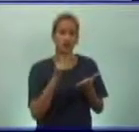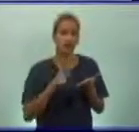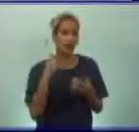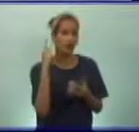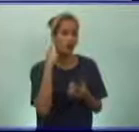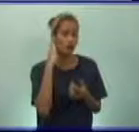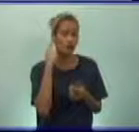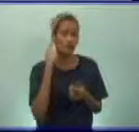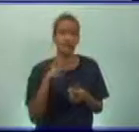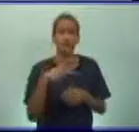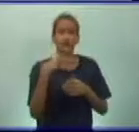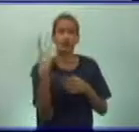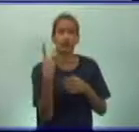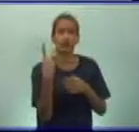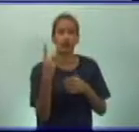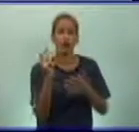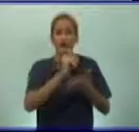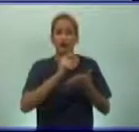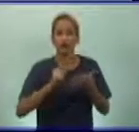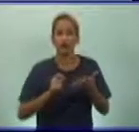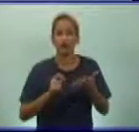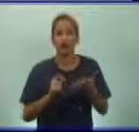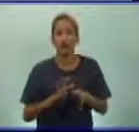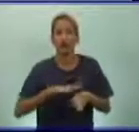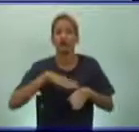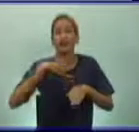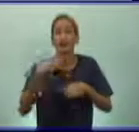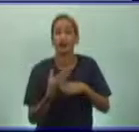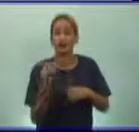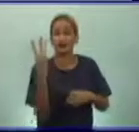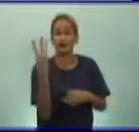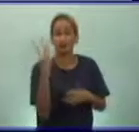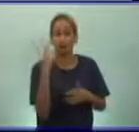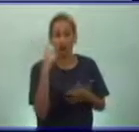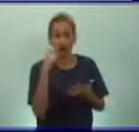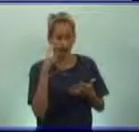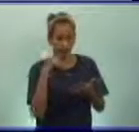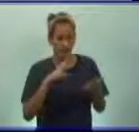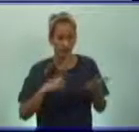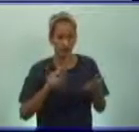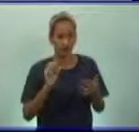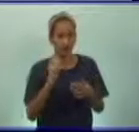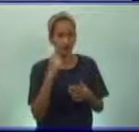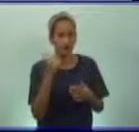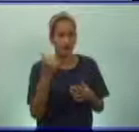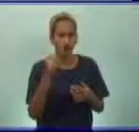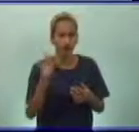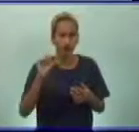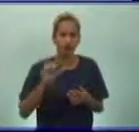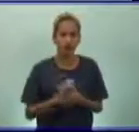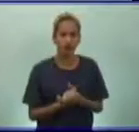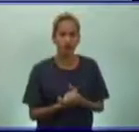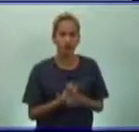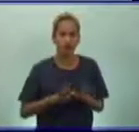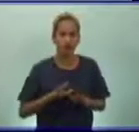para escribir y el tercero para rectificar. ¿Preparados? ¿Están